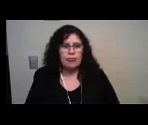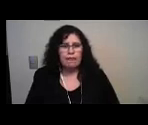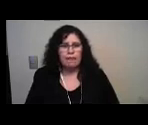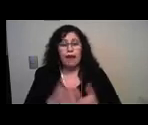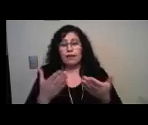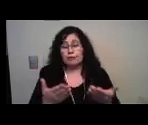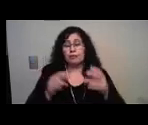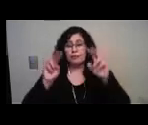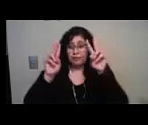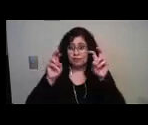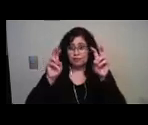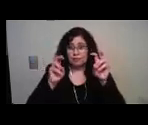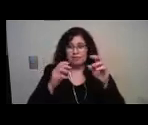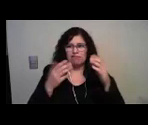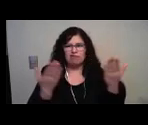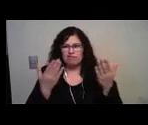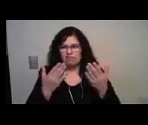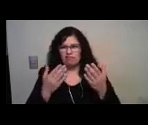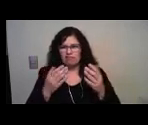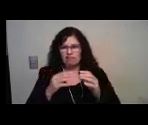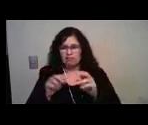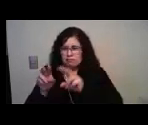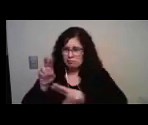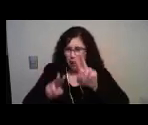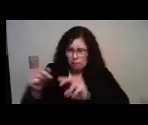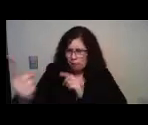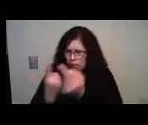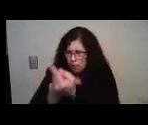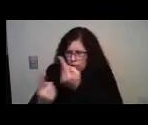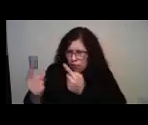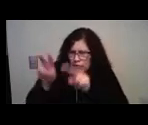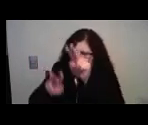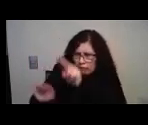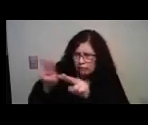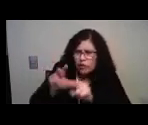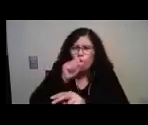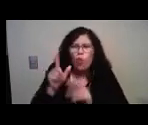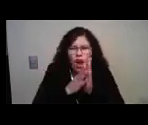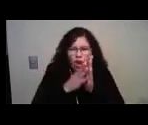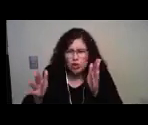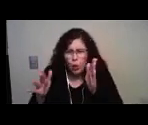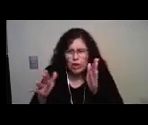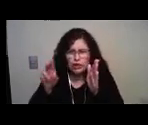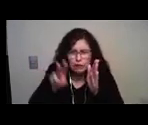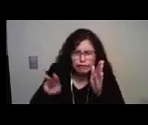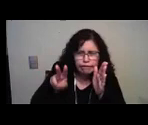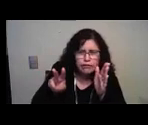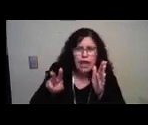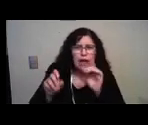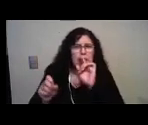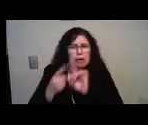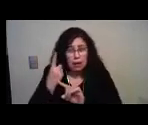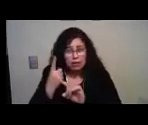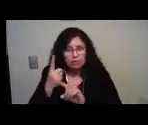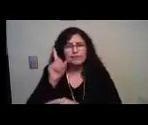Respecto de las manifestaciones clínicas, ya, las principales secuelas que pueden dejar este tipo de accidente vascular son alteraciones que